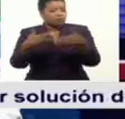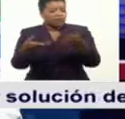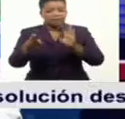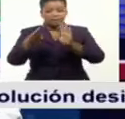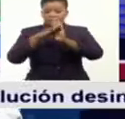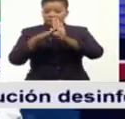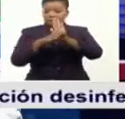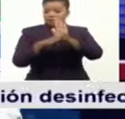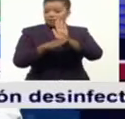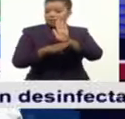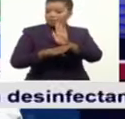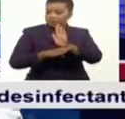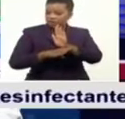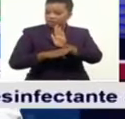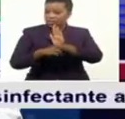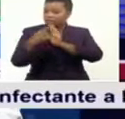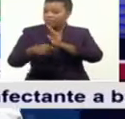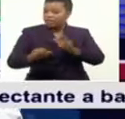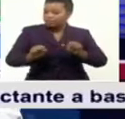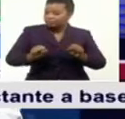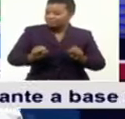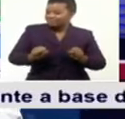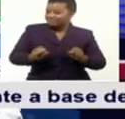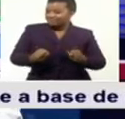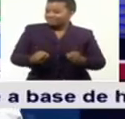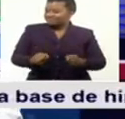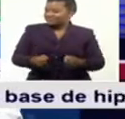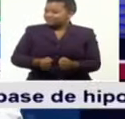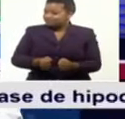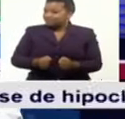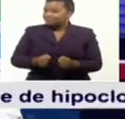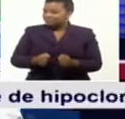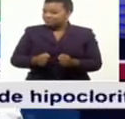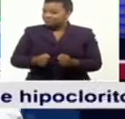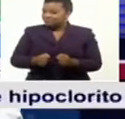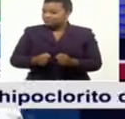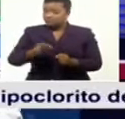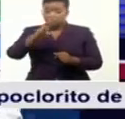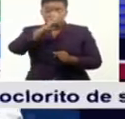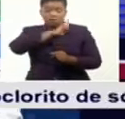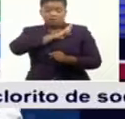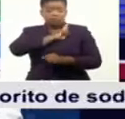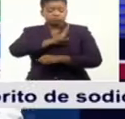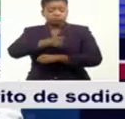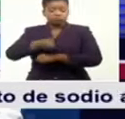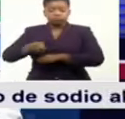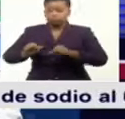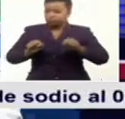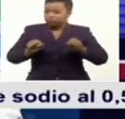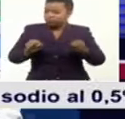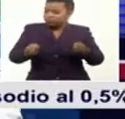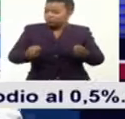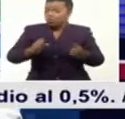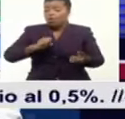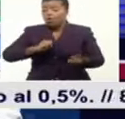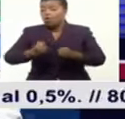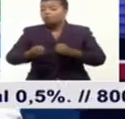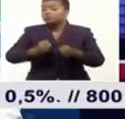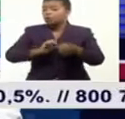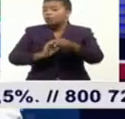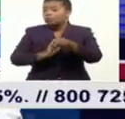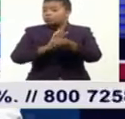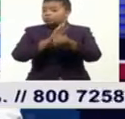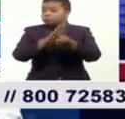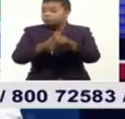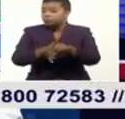un poco de más exigencia por todos los que tenemos la responsabilidad en el control de la enfermedad y